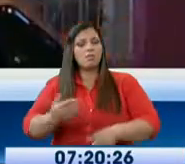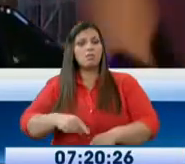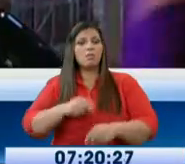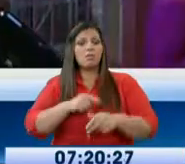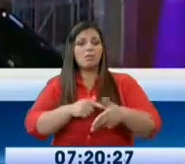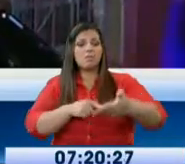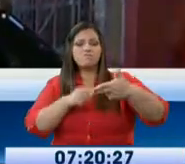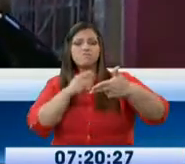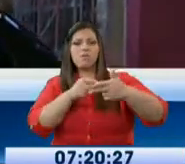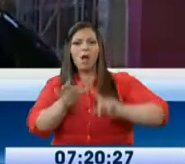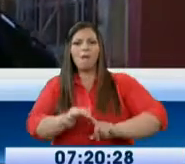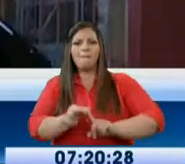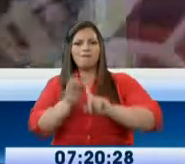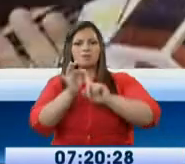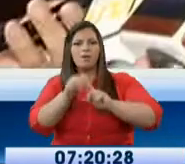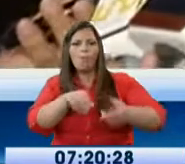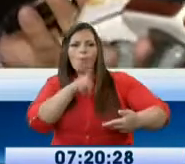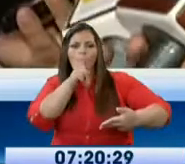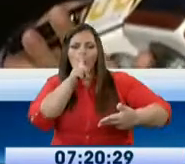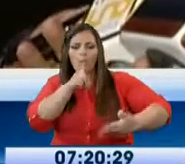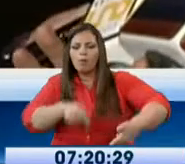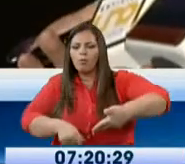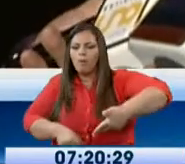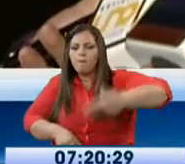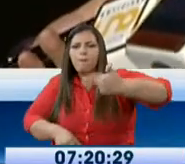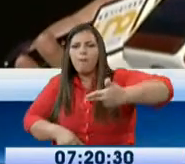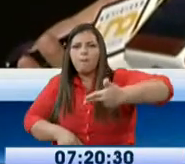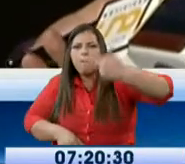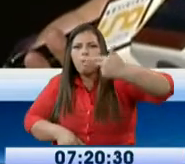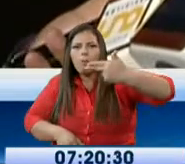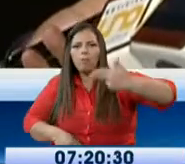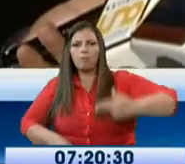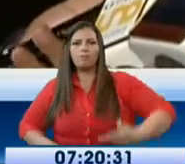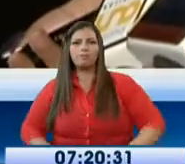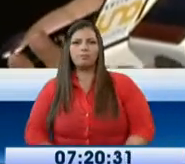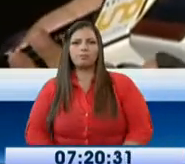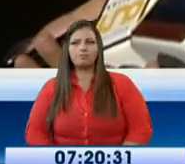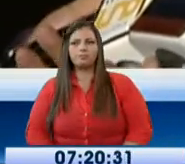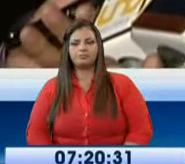pana ahí, con el de acá, no escuchamos nada. Algunos individuos